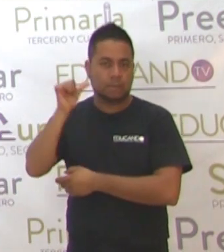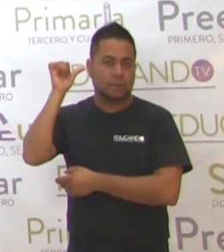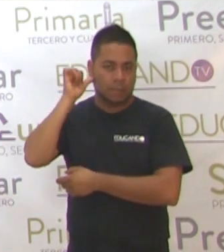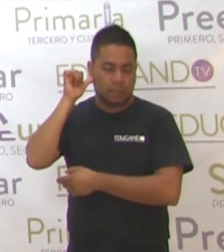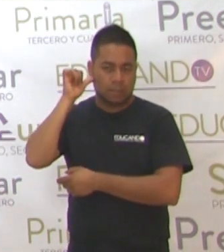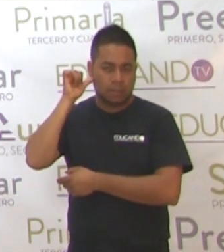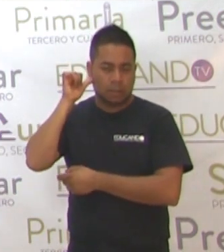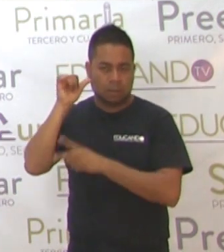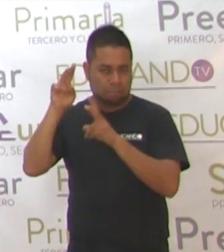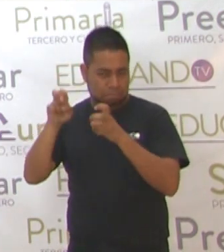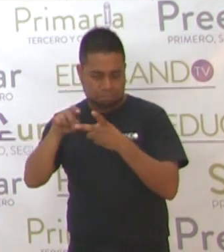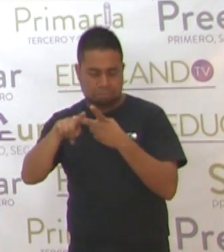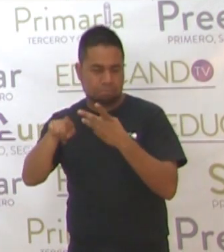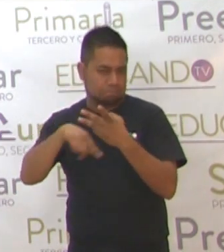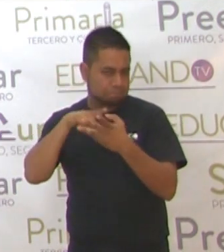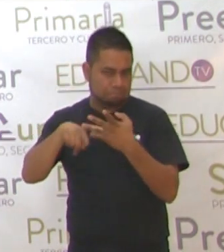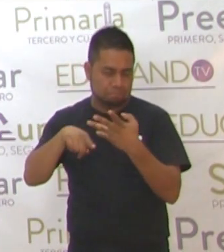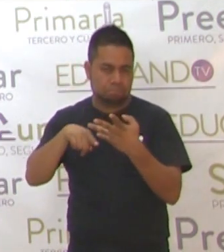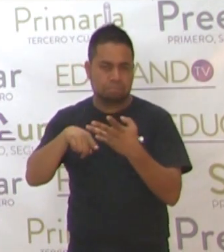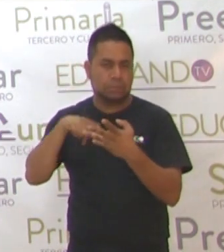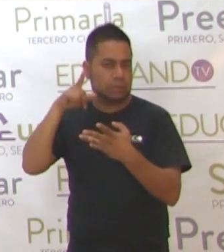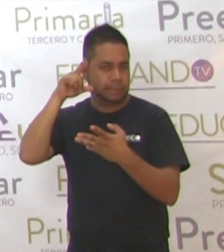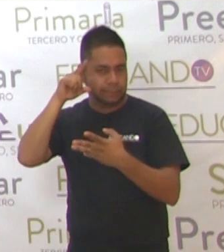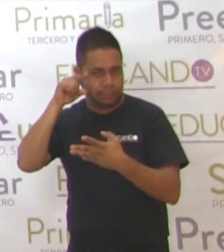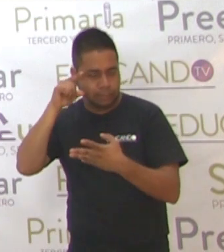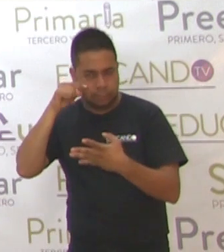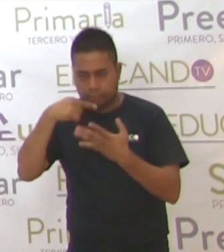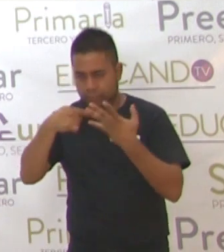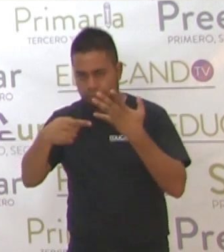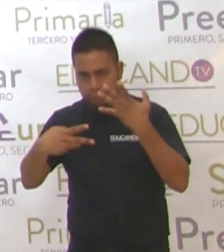hablamos de una mañana